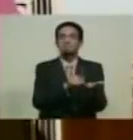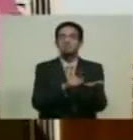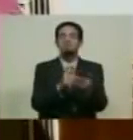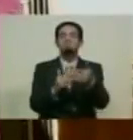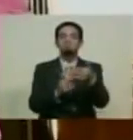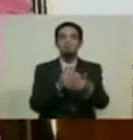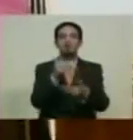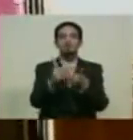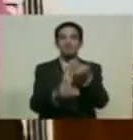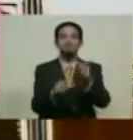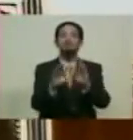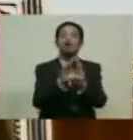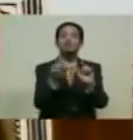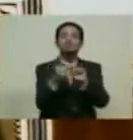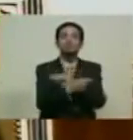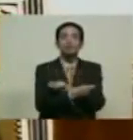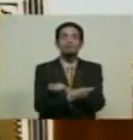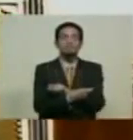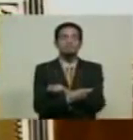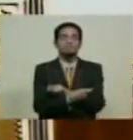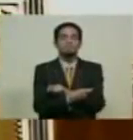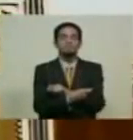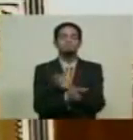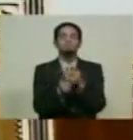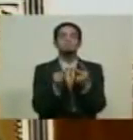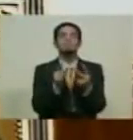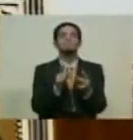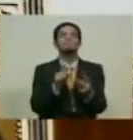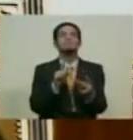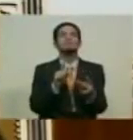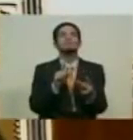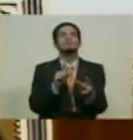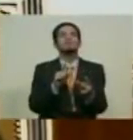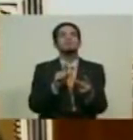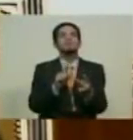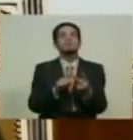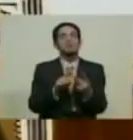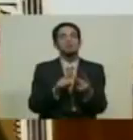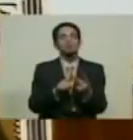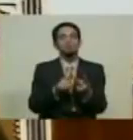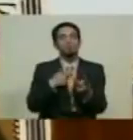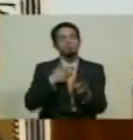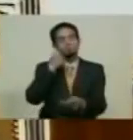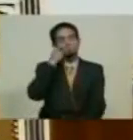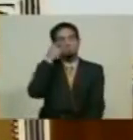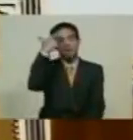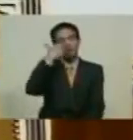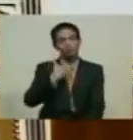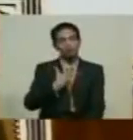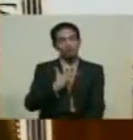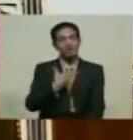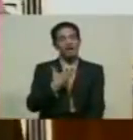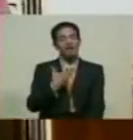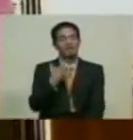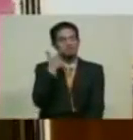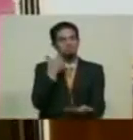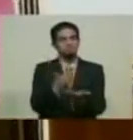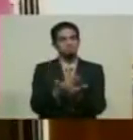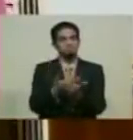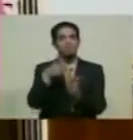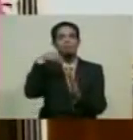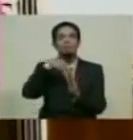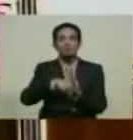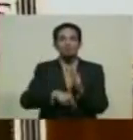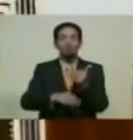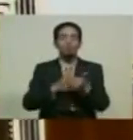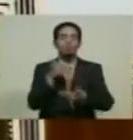proceso constituyente. Segundo, personal, como vivencia política profunda del